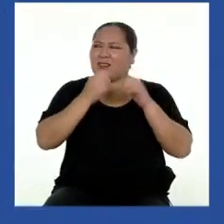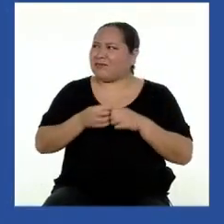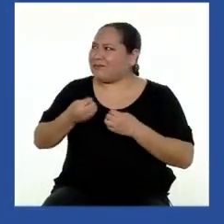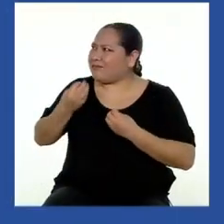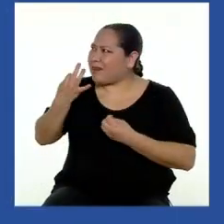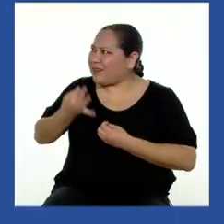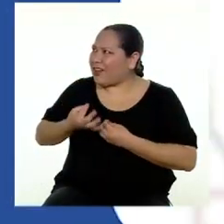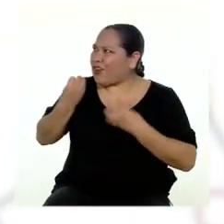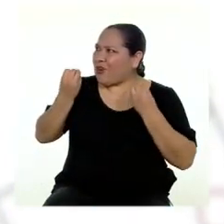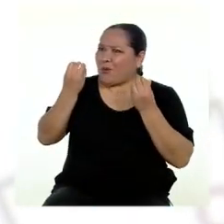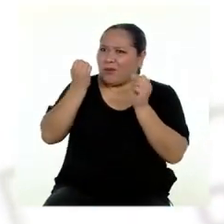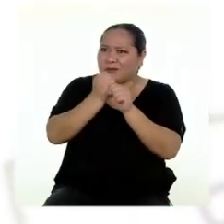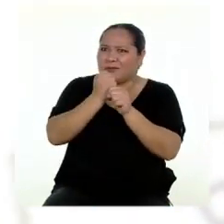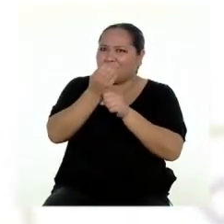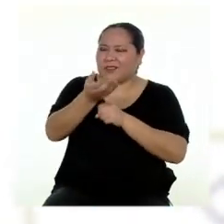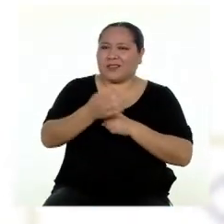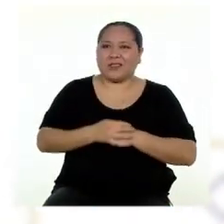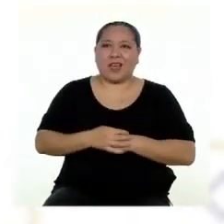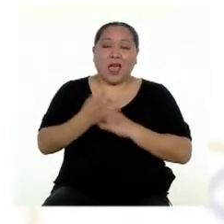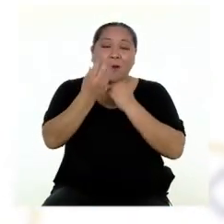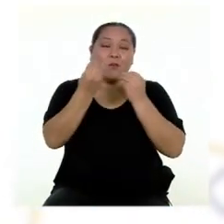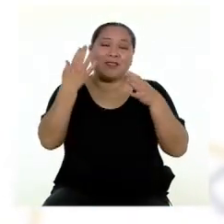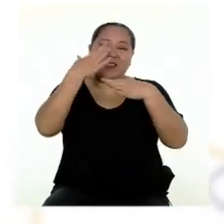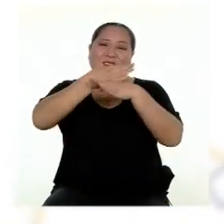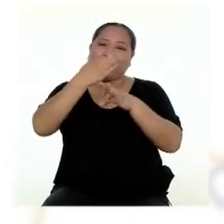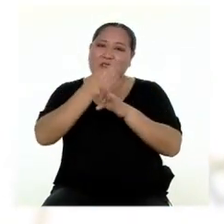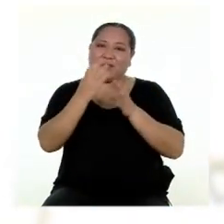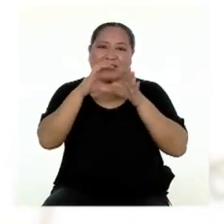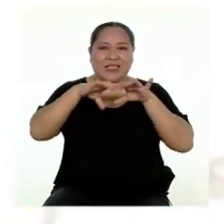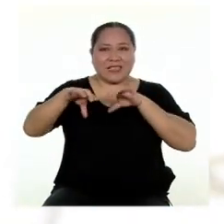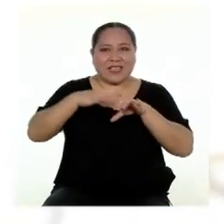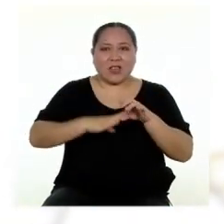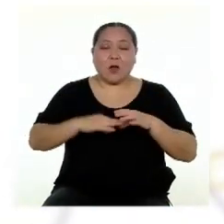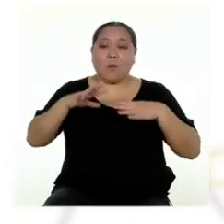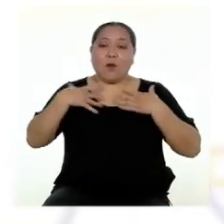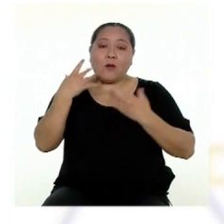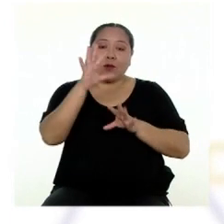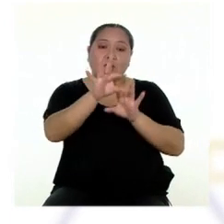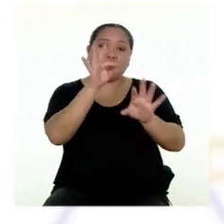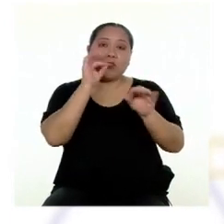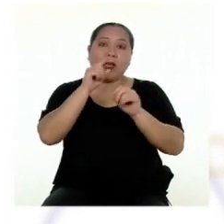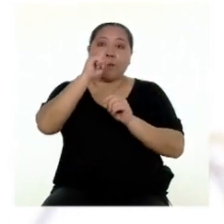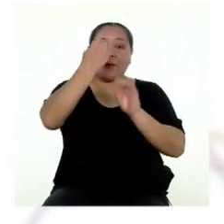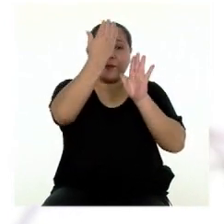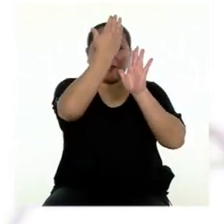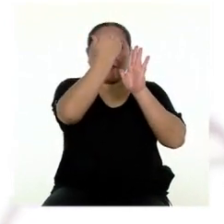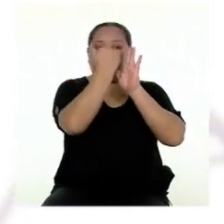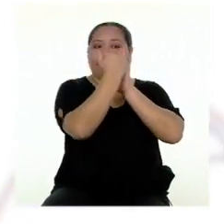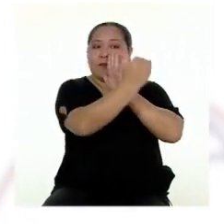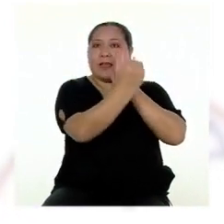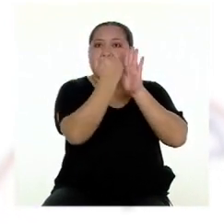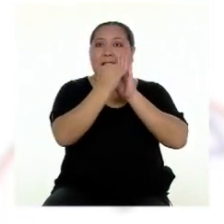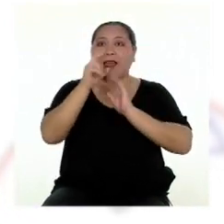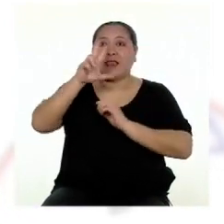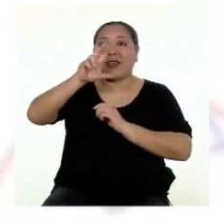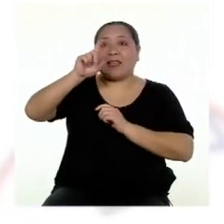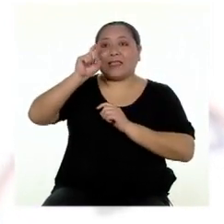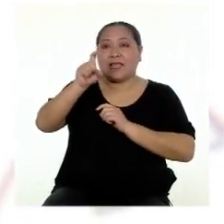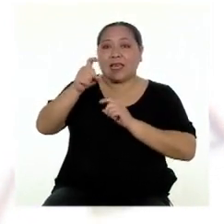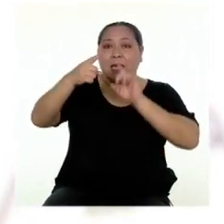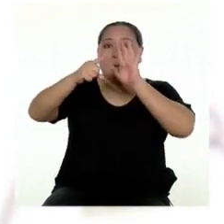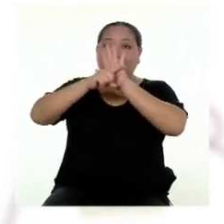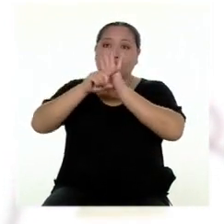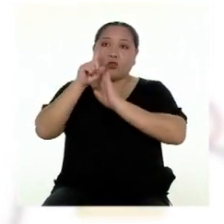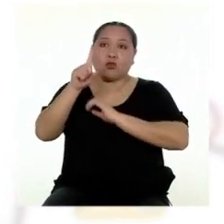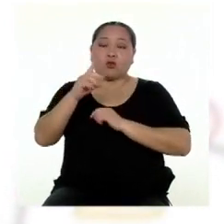eso? Hay muchas maneras de hacerlo. Podríamos coger la primera fila, que es 3x menos 1,